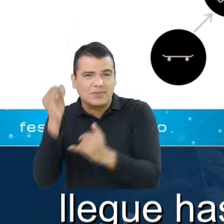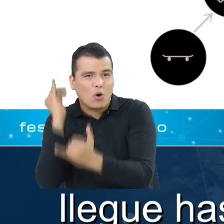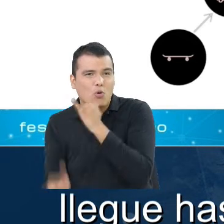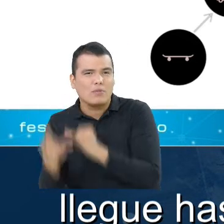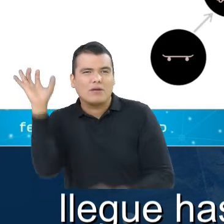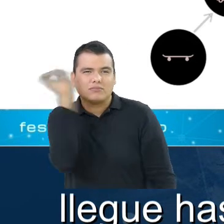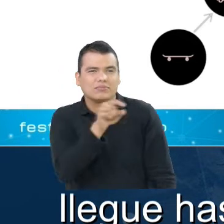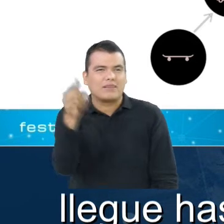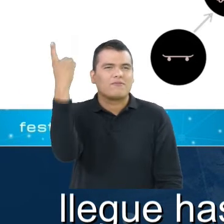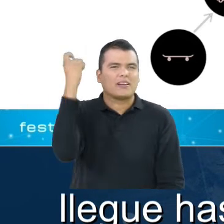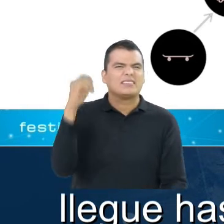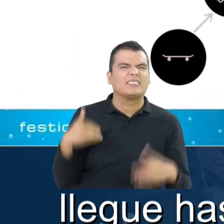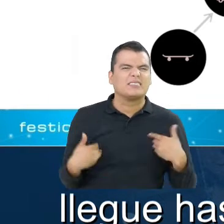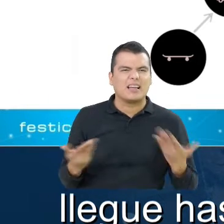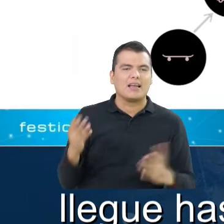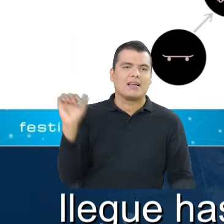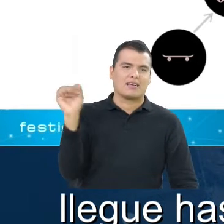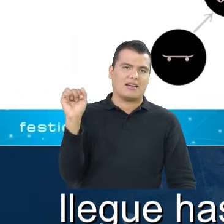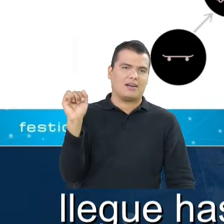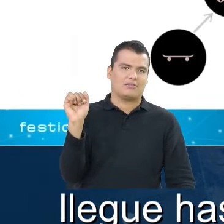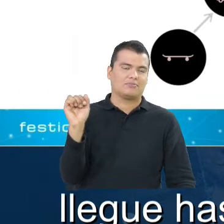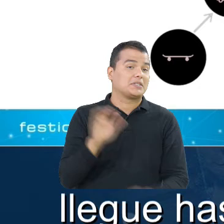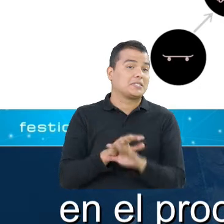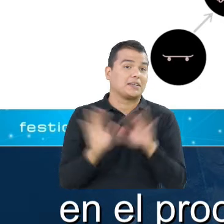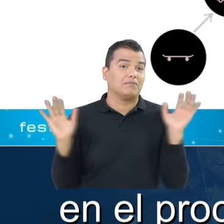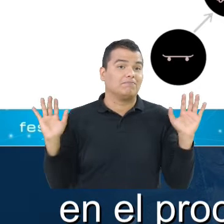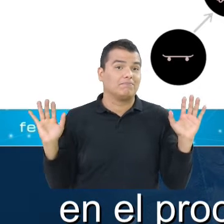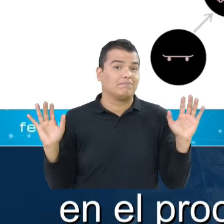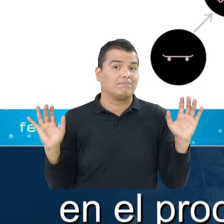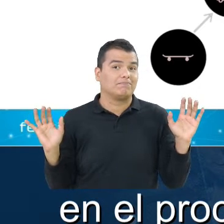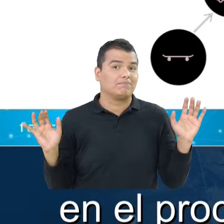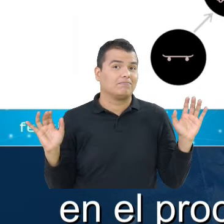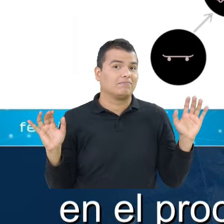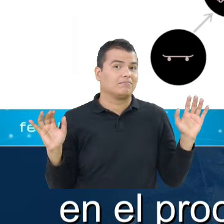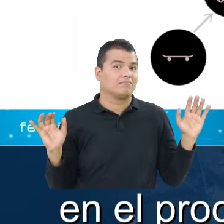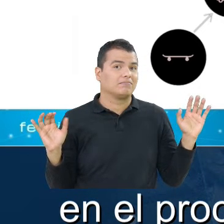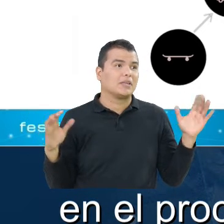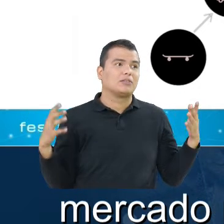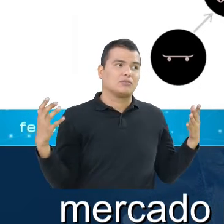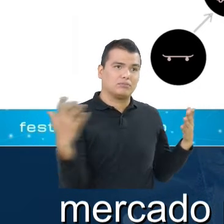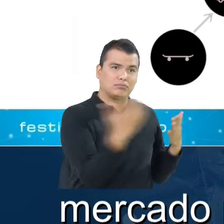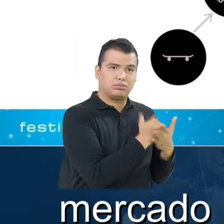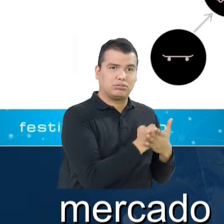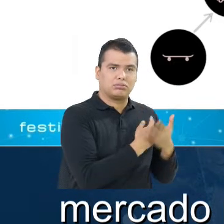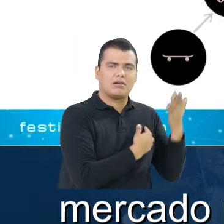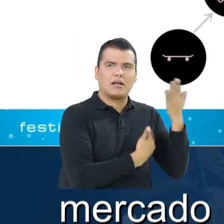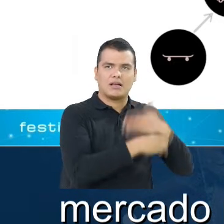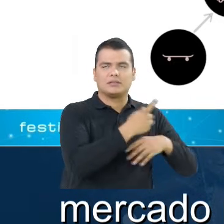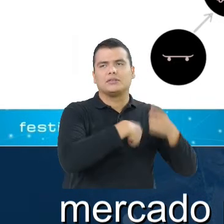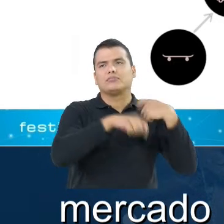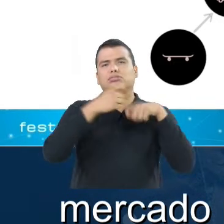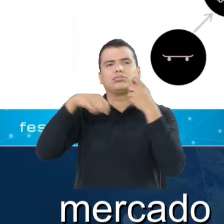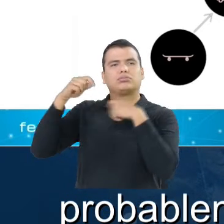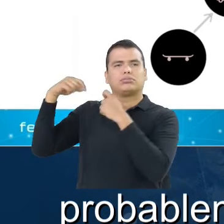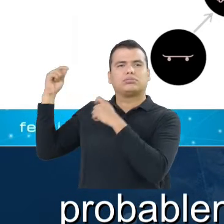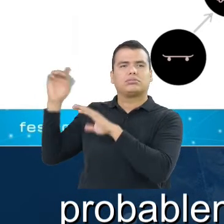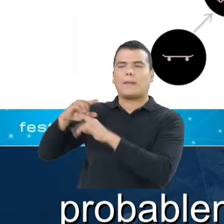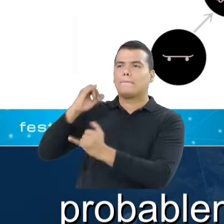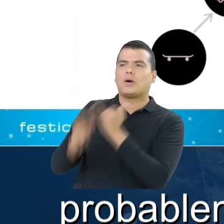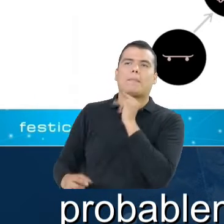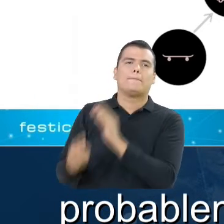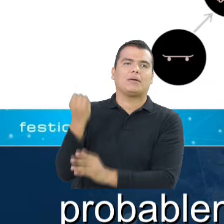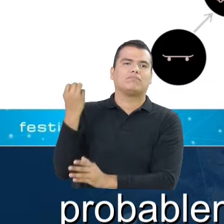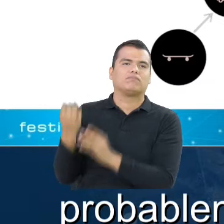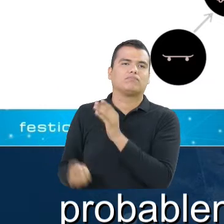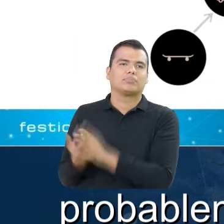quiere el mercado para ahí sí construir el carro. Y probablemente ya conseguí el capital vendiendo patinetas, vendiendo scooter y vendiendo bicicletas